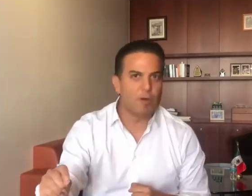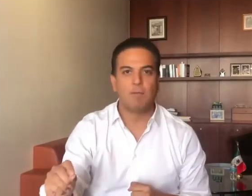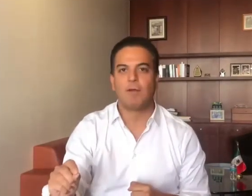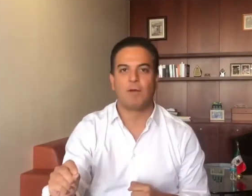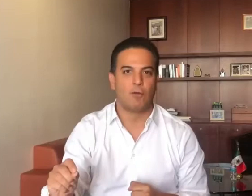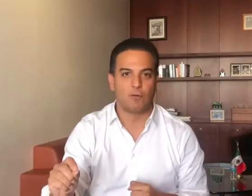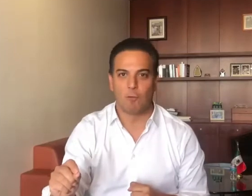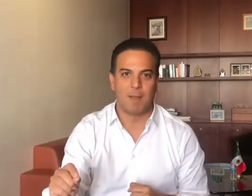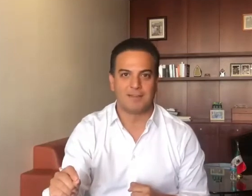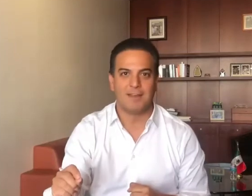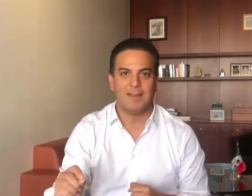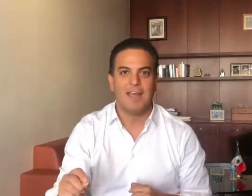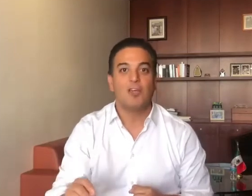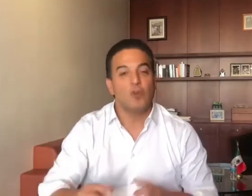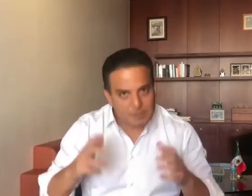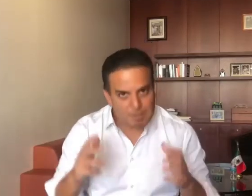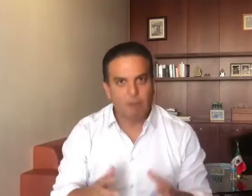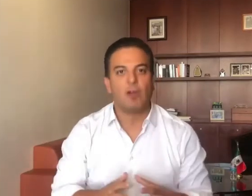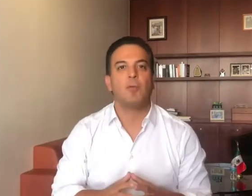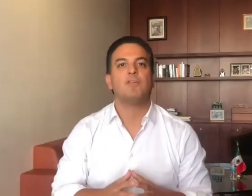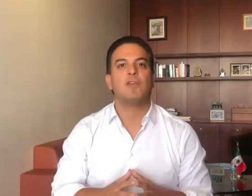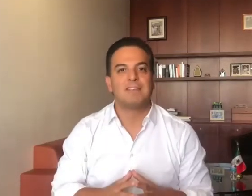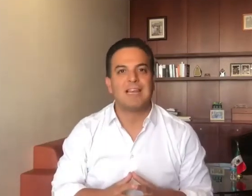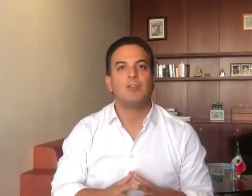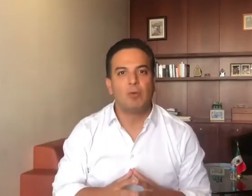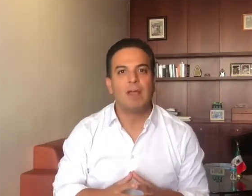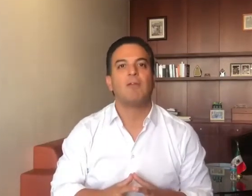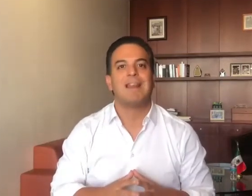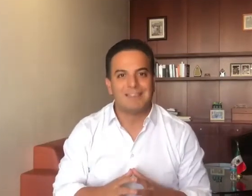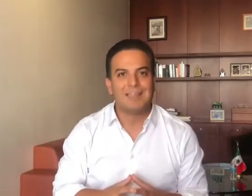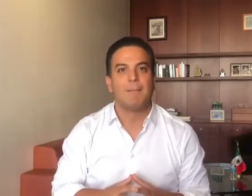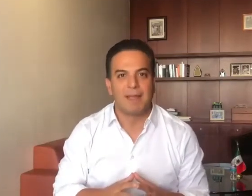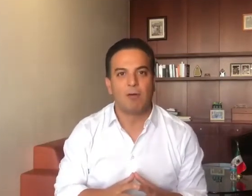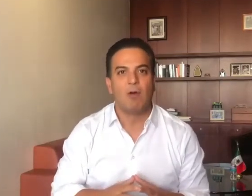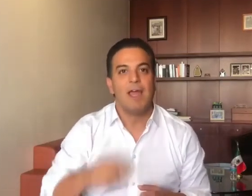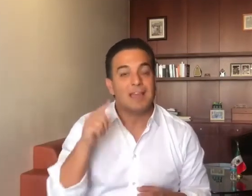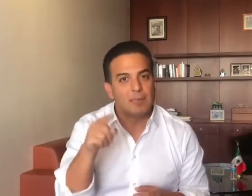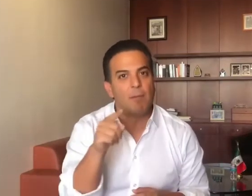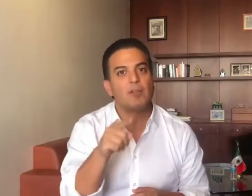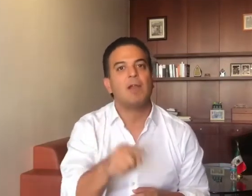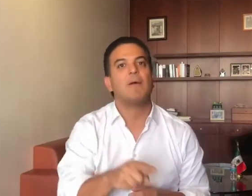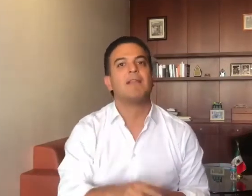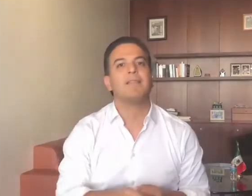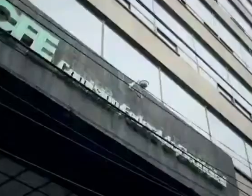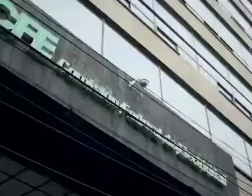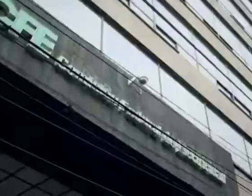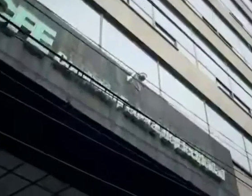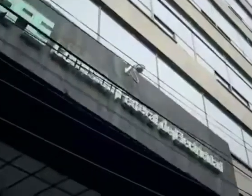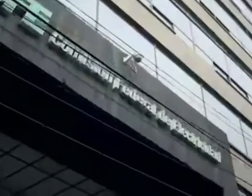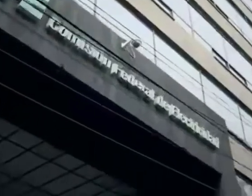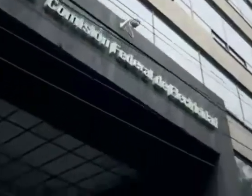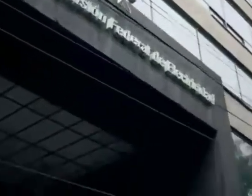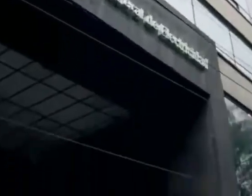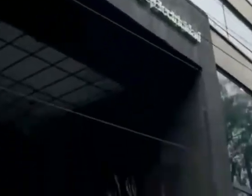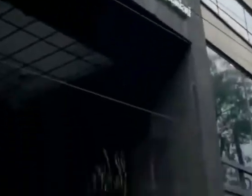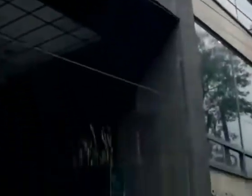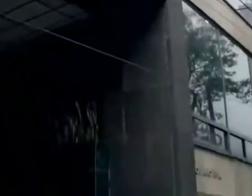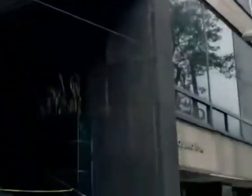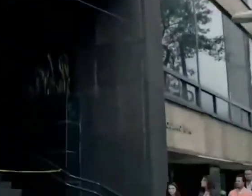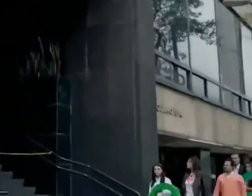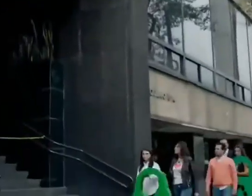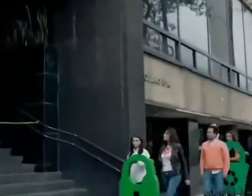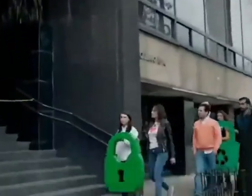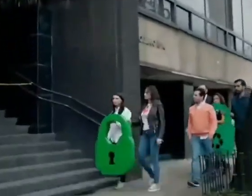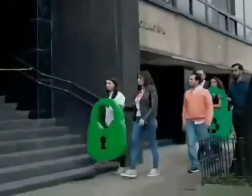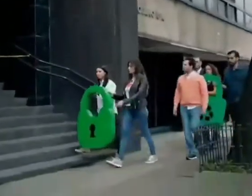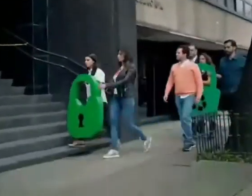haber poder humano que nos convenza. Yo espero que la oposición esté a la altura de lo que necesita México. Es el momento de la verdad. Estamos nuevamente en la Comisión Federal